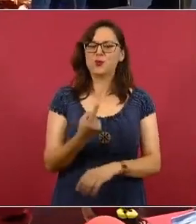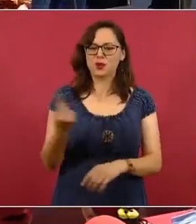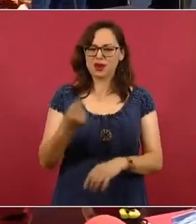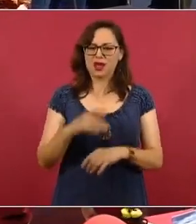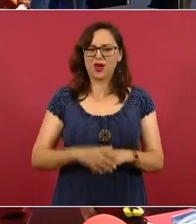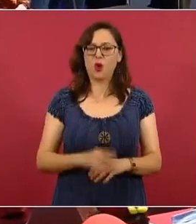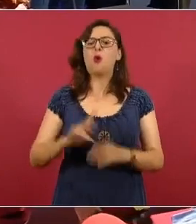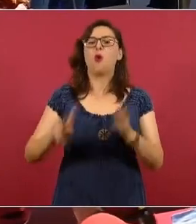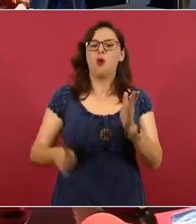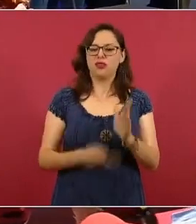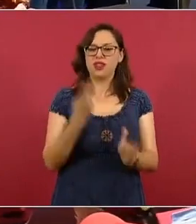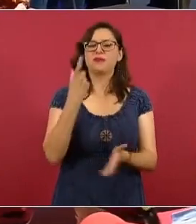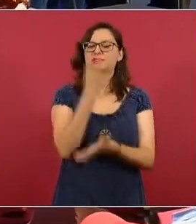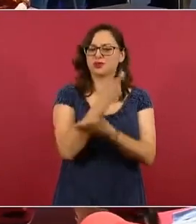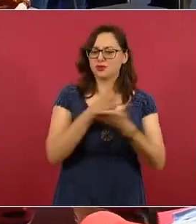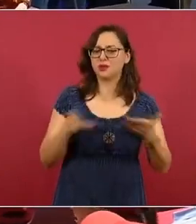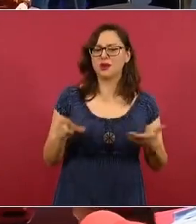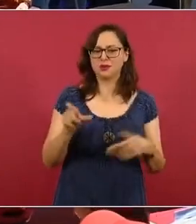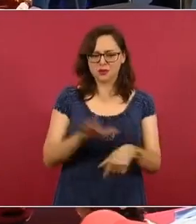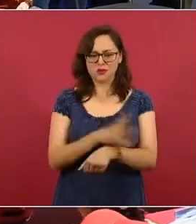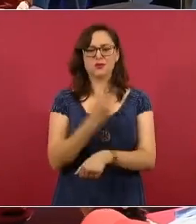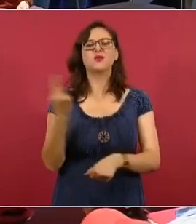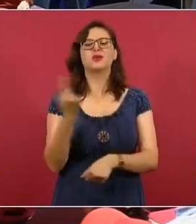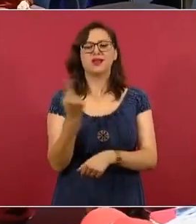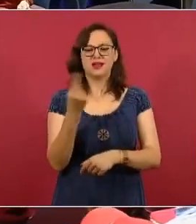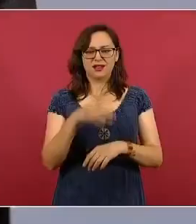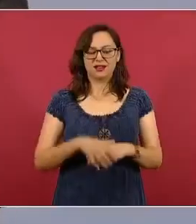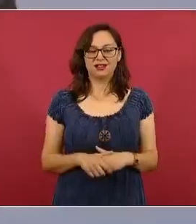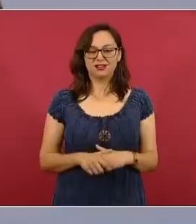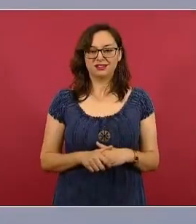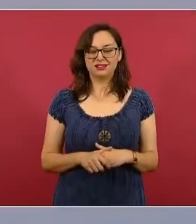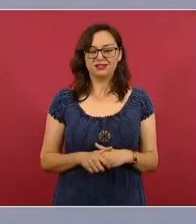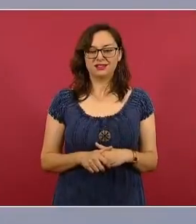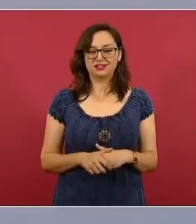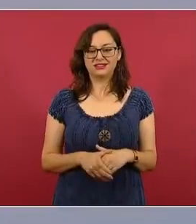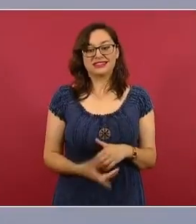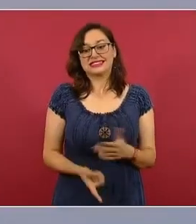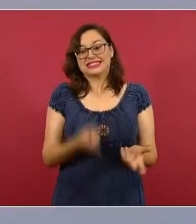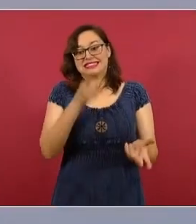qué la volvieron a comprar? Porque